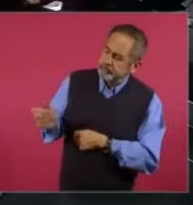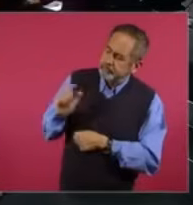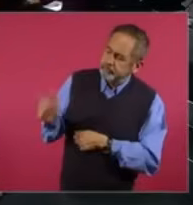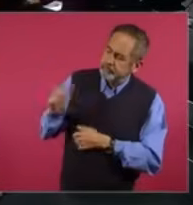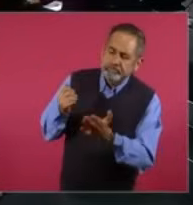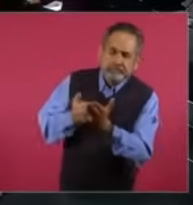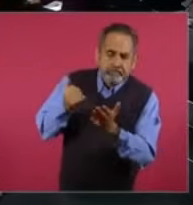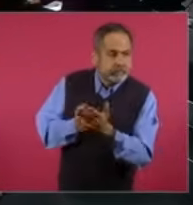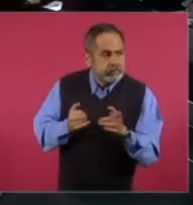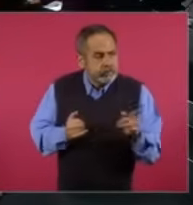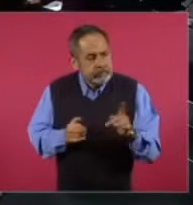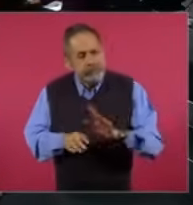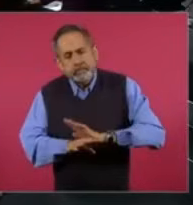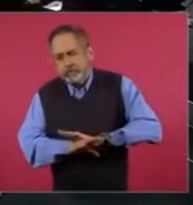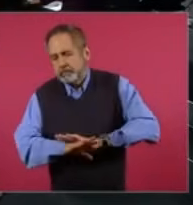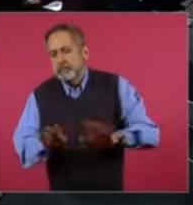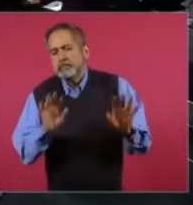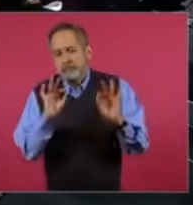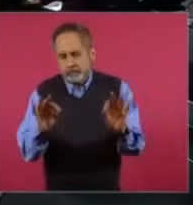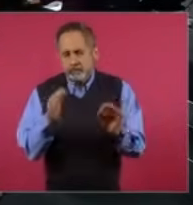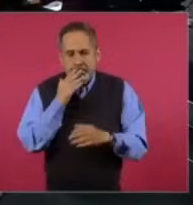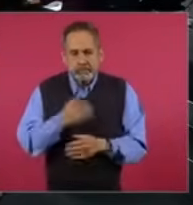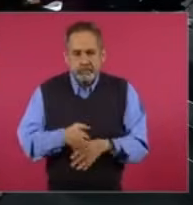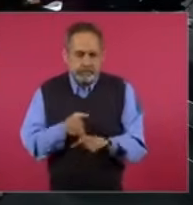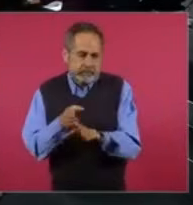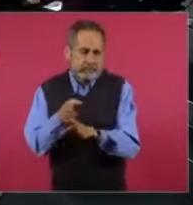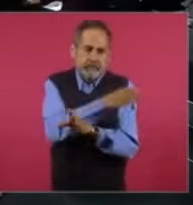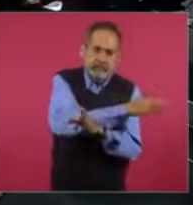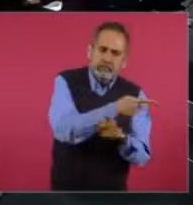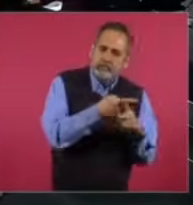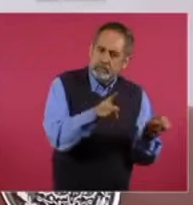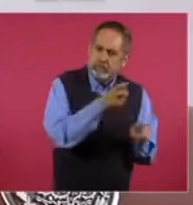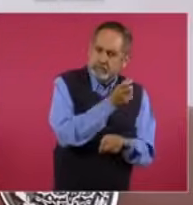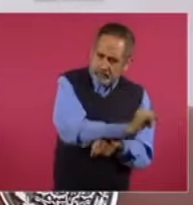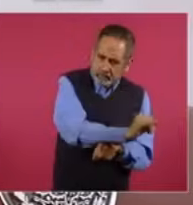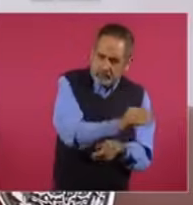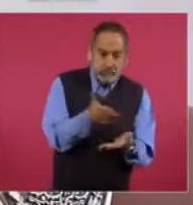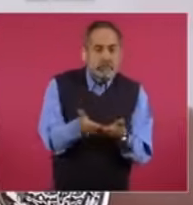de que antes como antes y ahora como ahora,